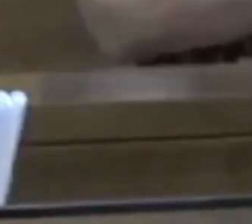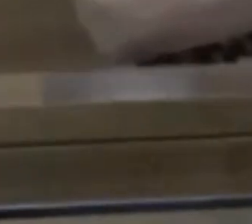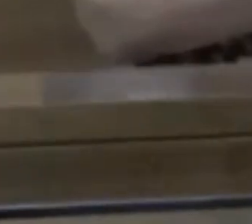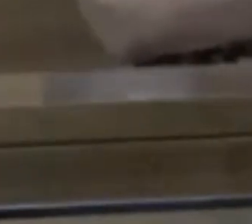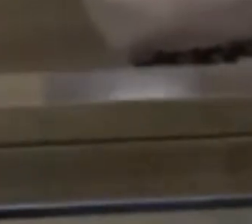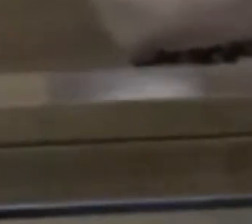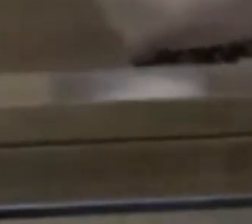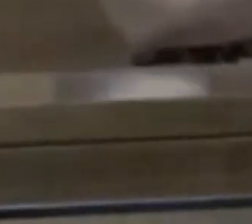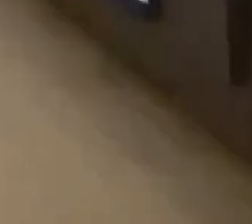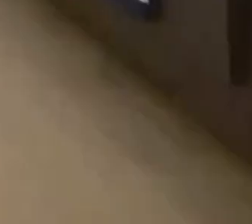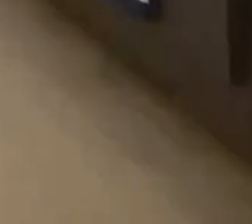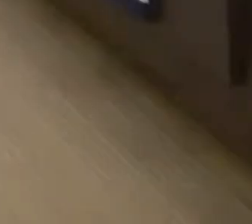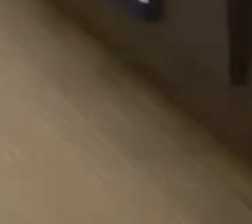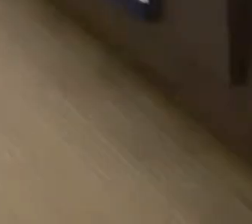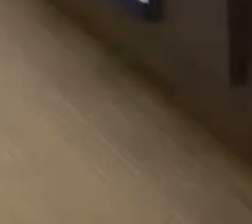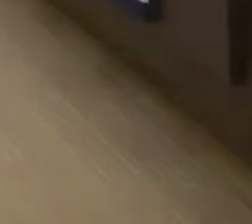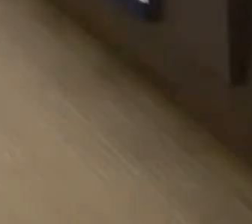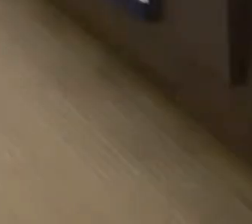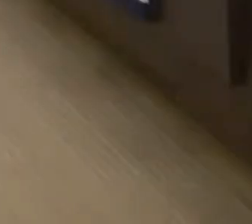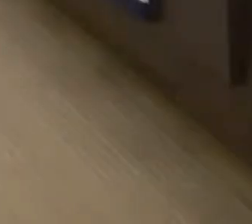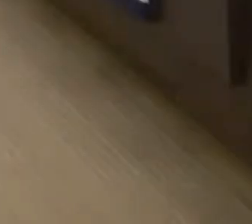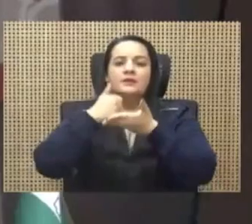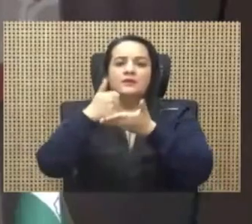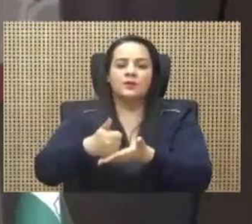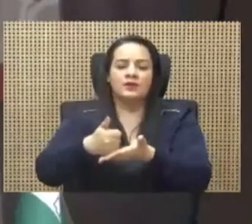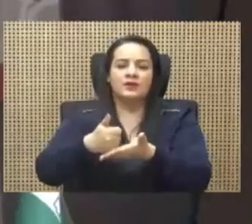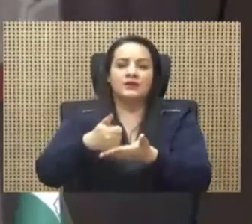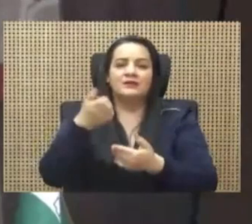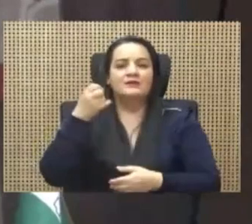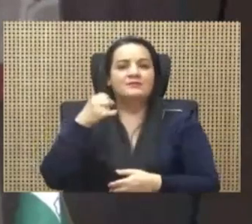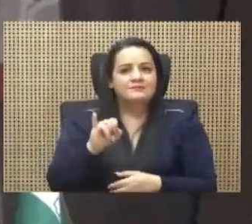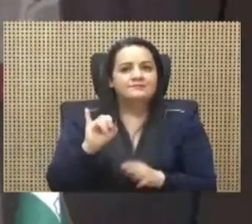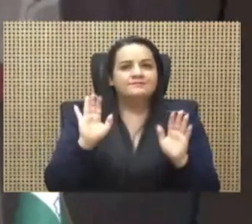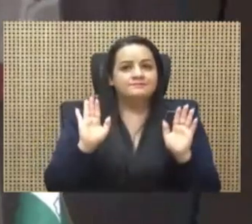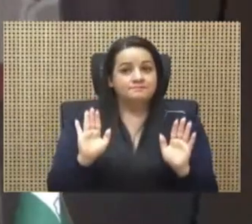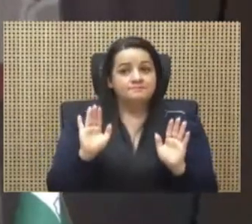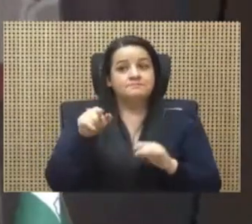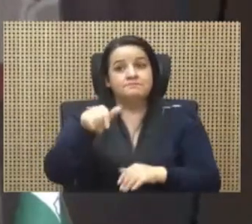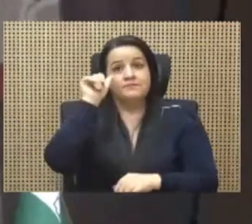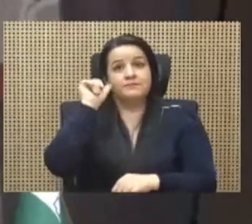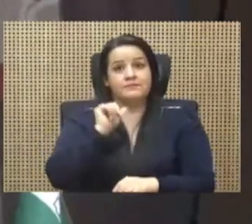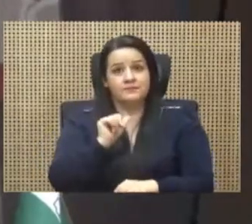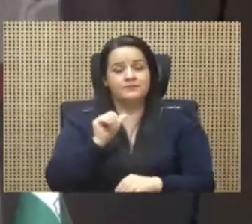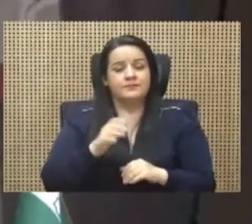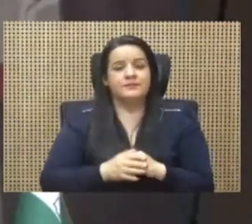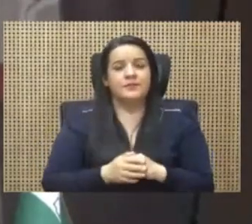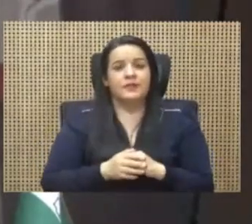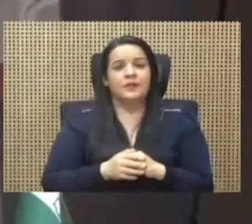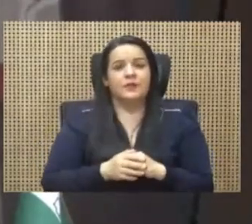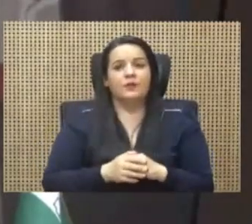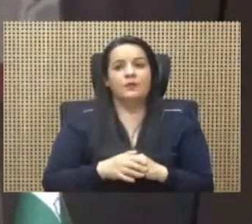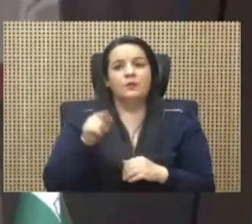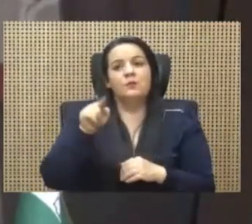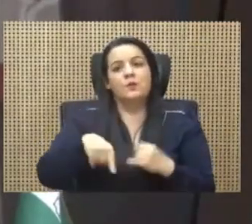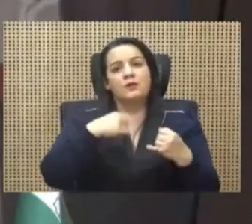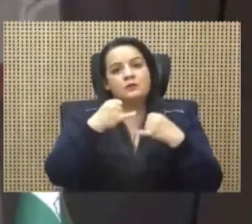Qué bueno. Voy a tomar café en mi casa tranquilo. Y sí, lo de ayer fue un chop